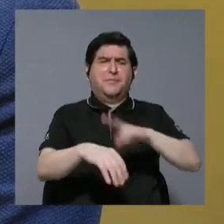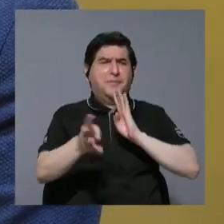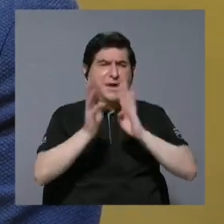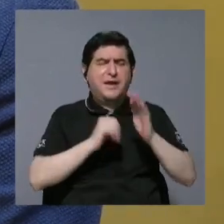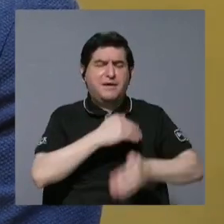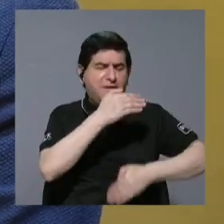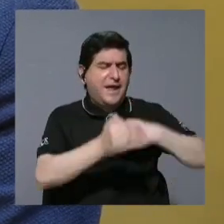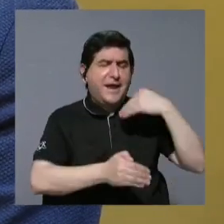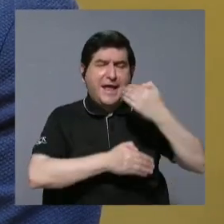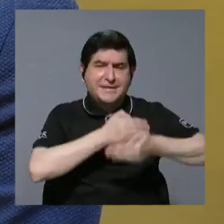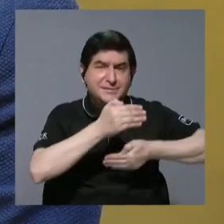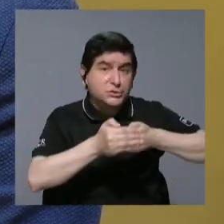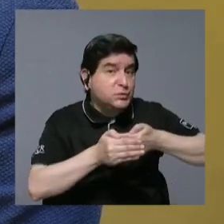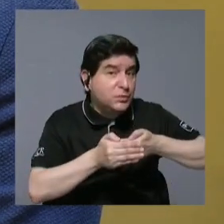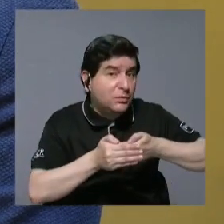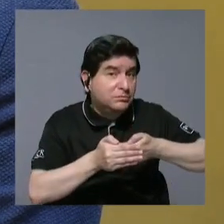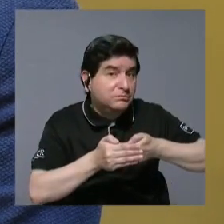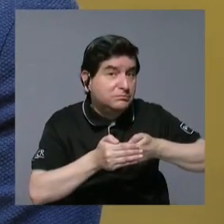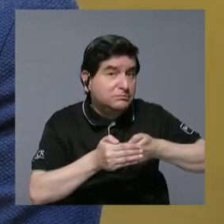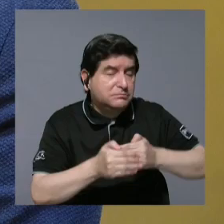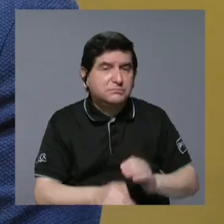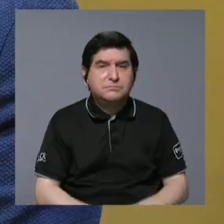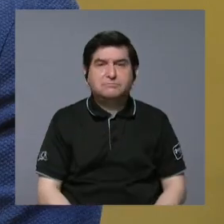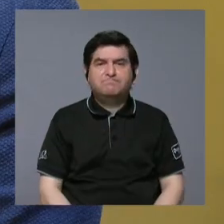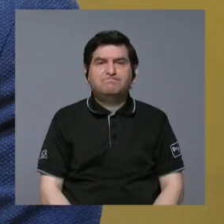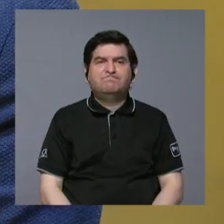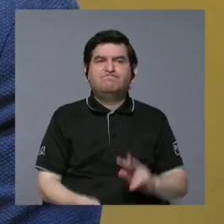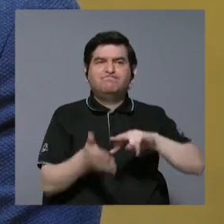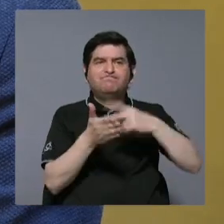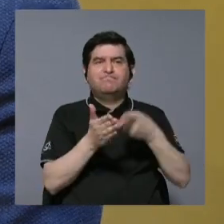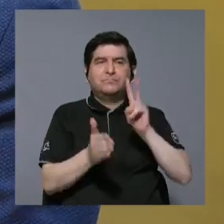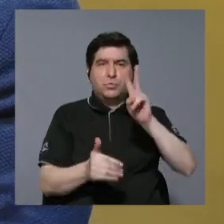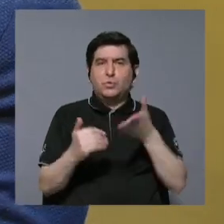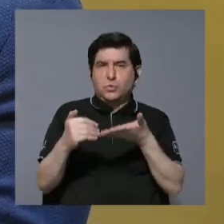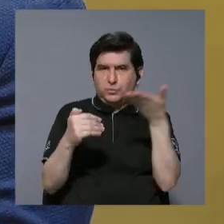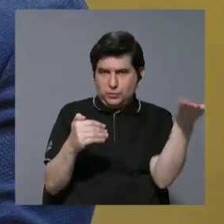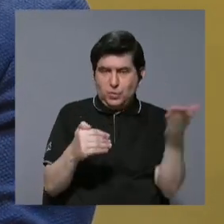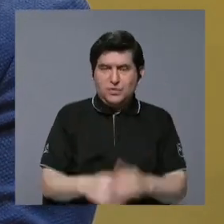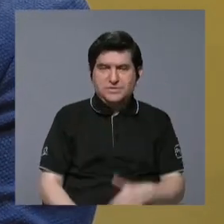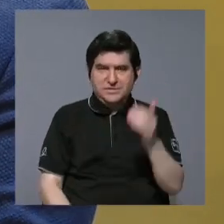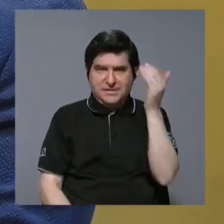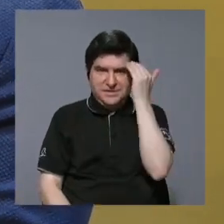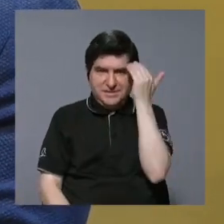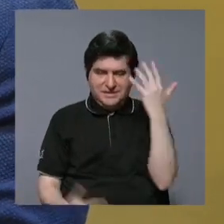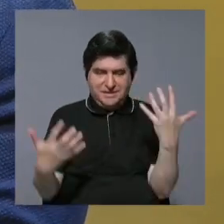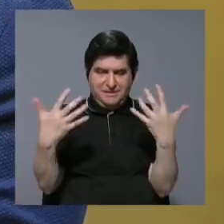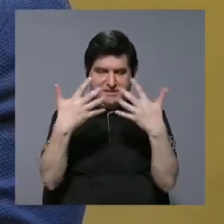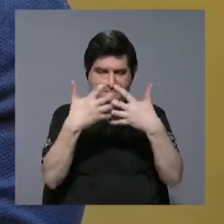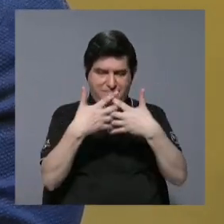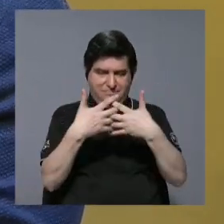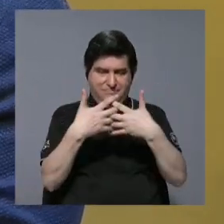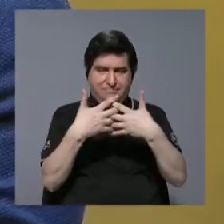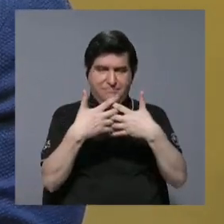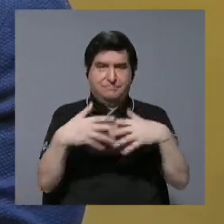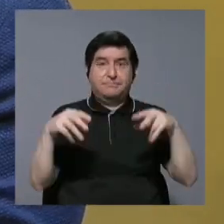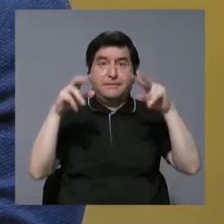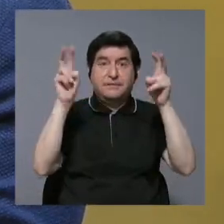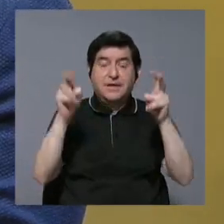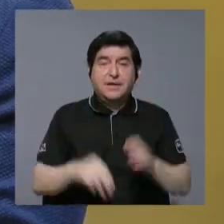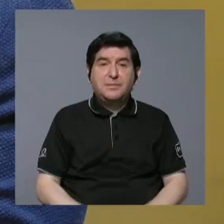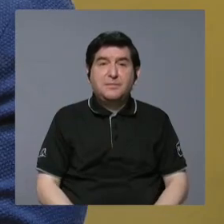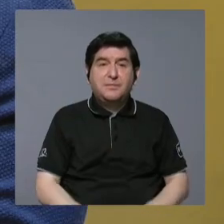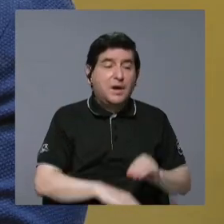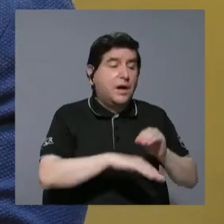de gestión se habla de dos elementos que hay que saber combinar, ¿verdad? Que es el tema de la